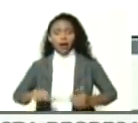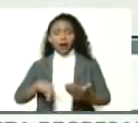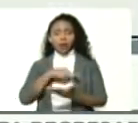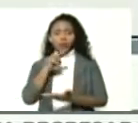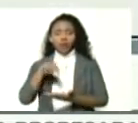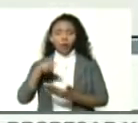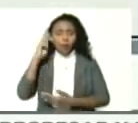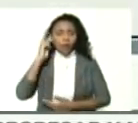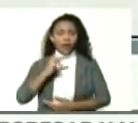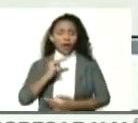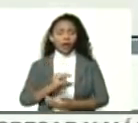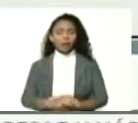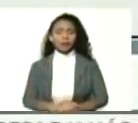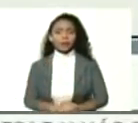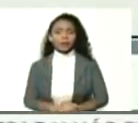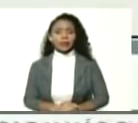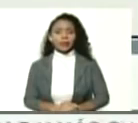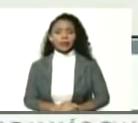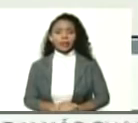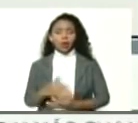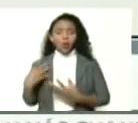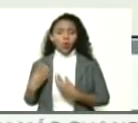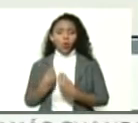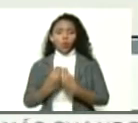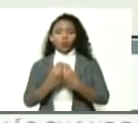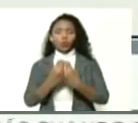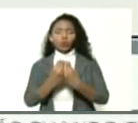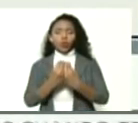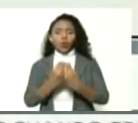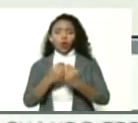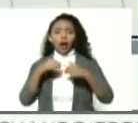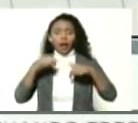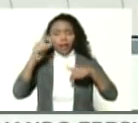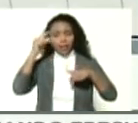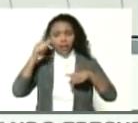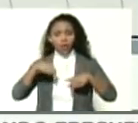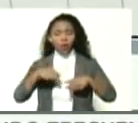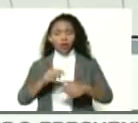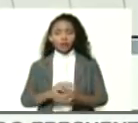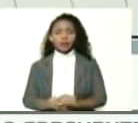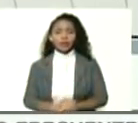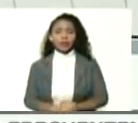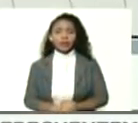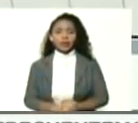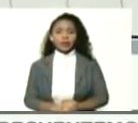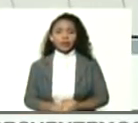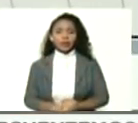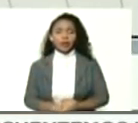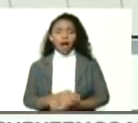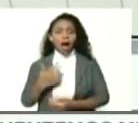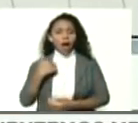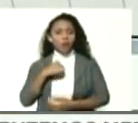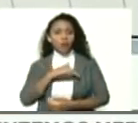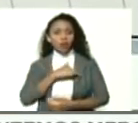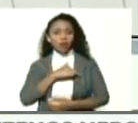Bolivariana, que nos está acompañando en el día de hoy, a nuestro